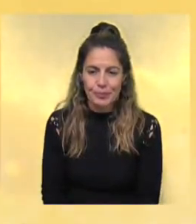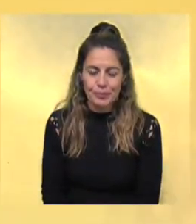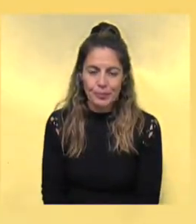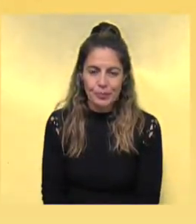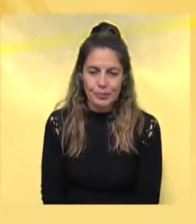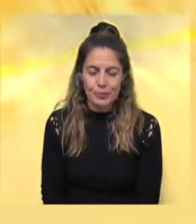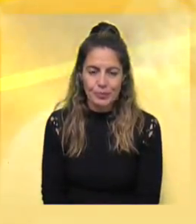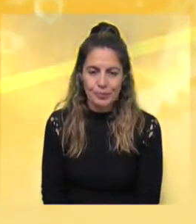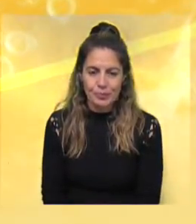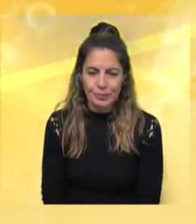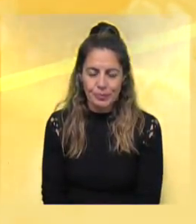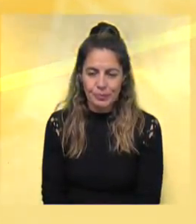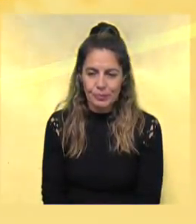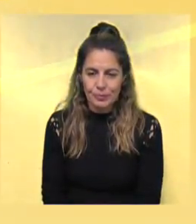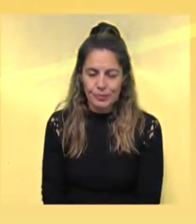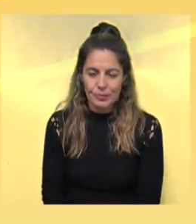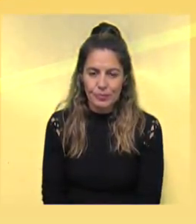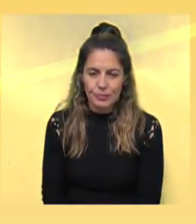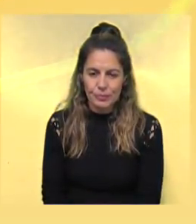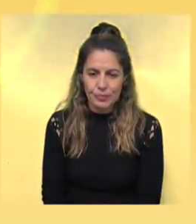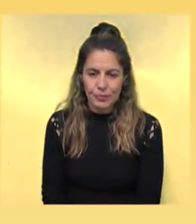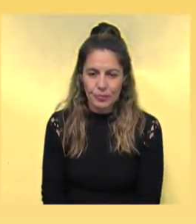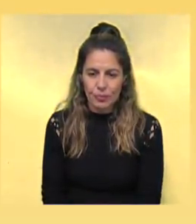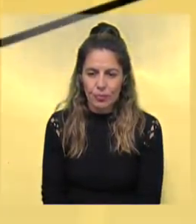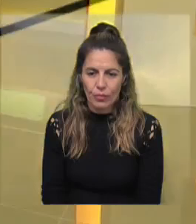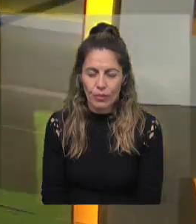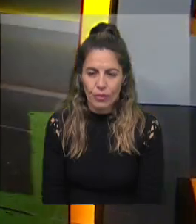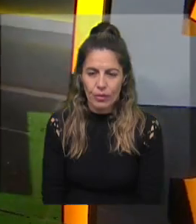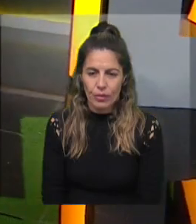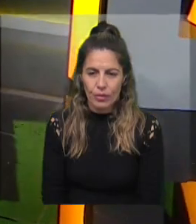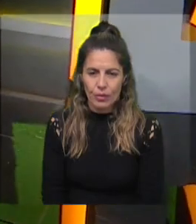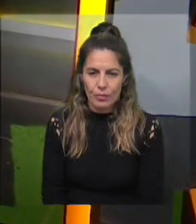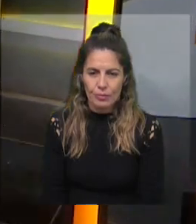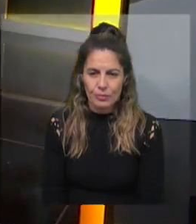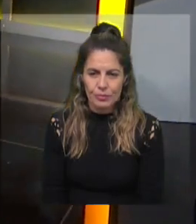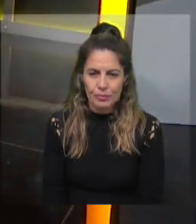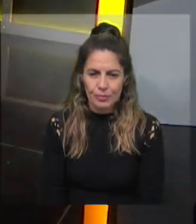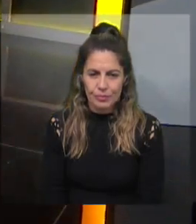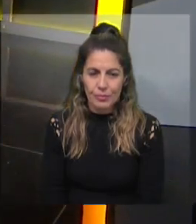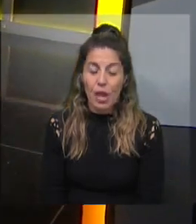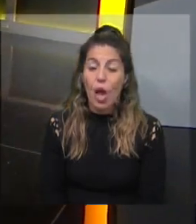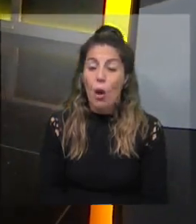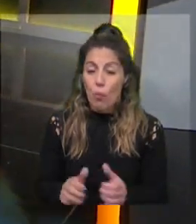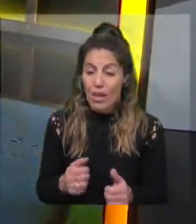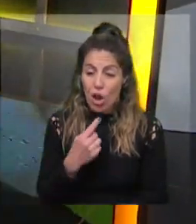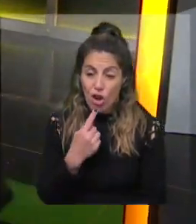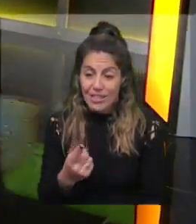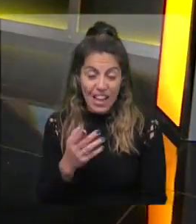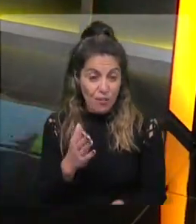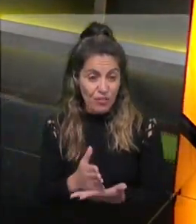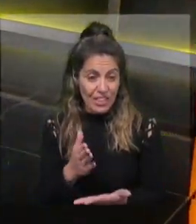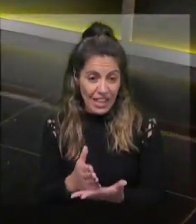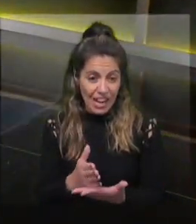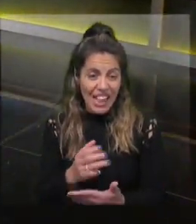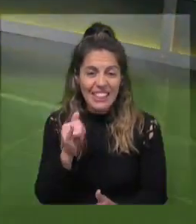Está Está muy bien eso que decía Scandi al final, Daniela, ¿no? Porque